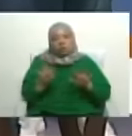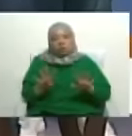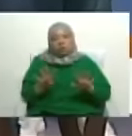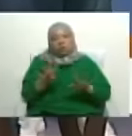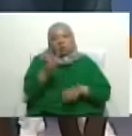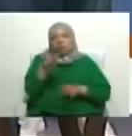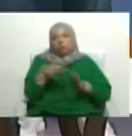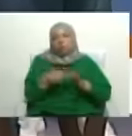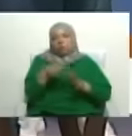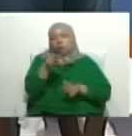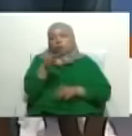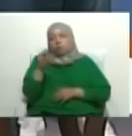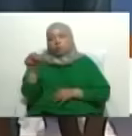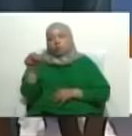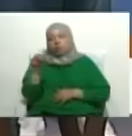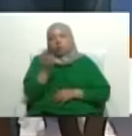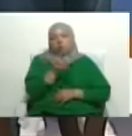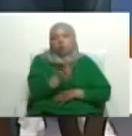2020,